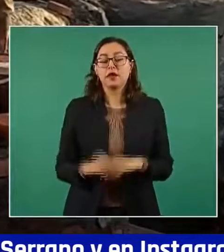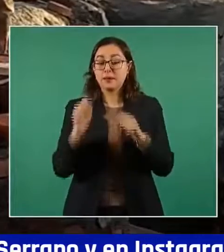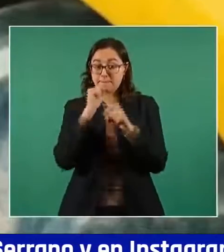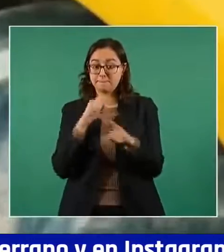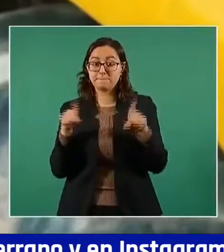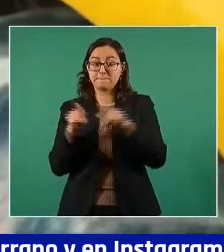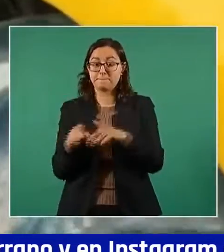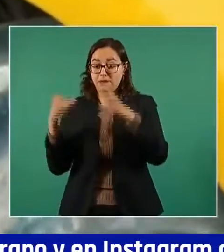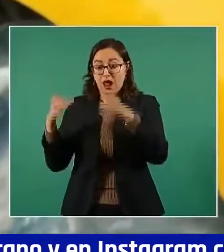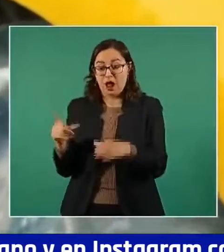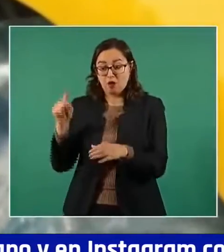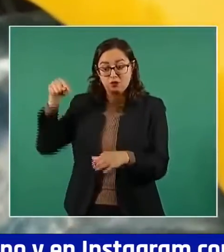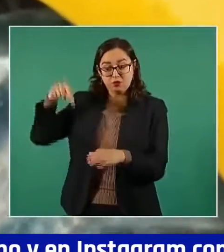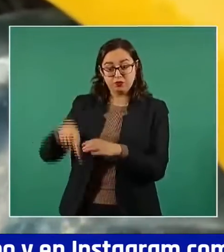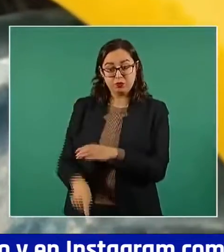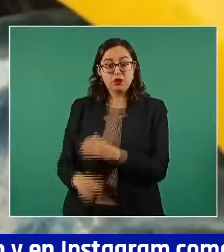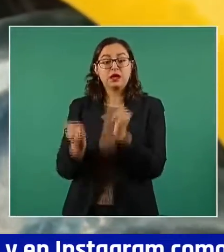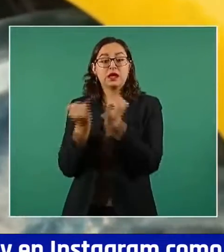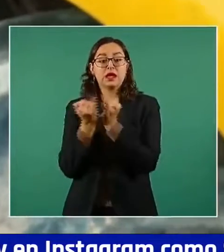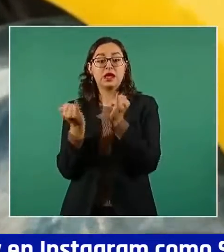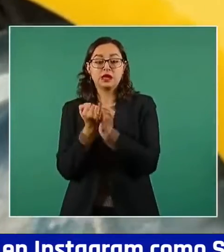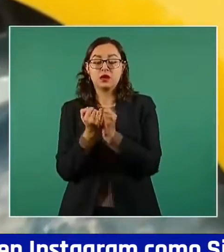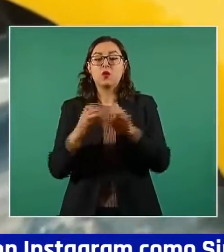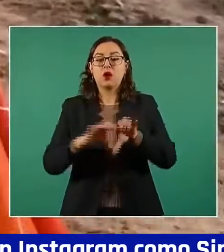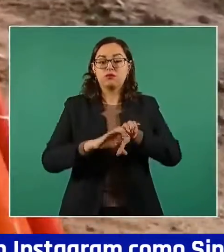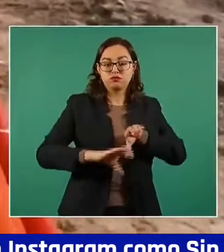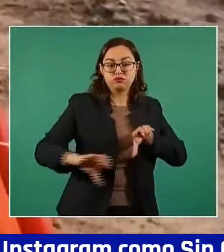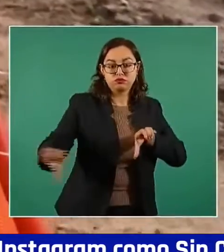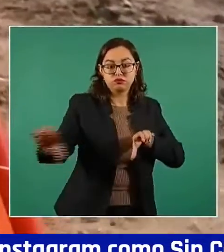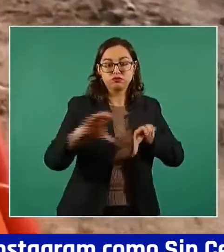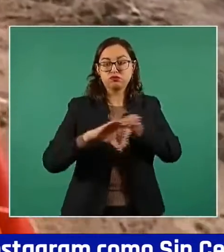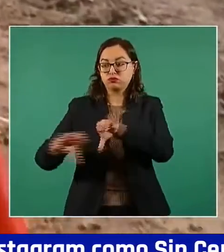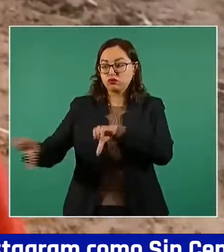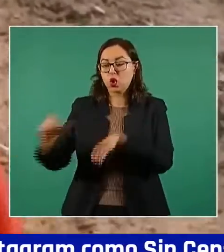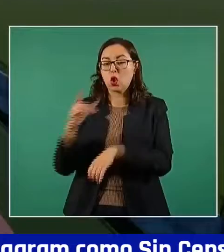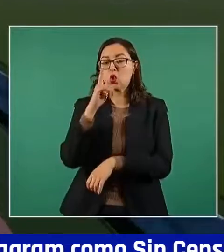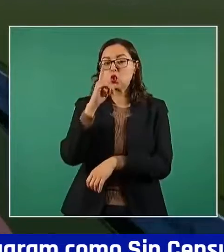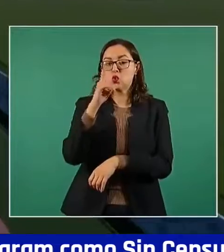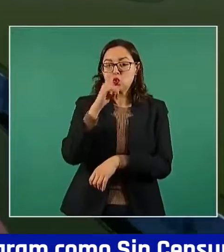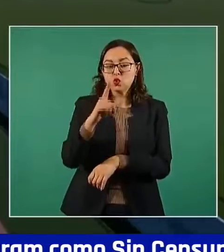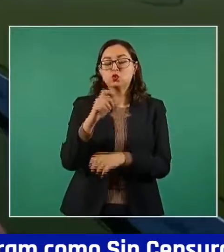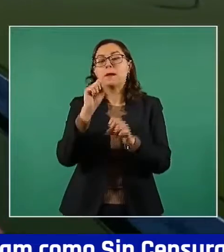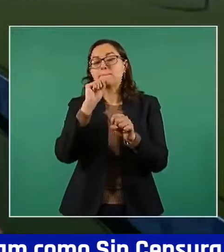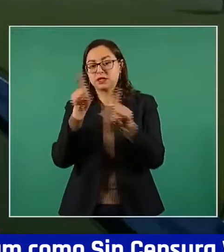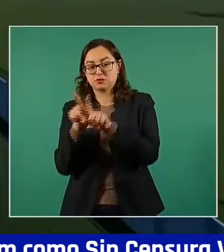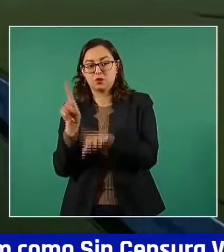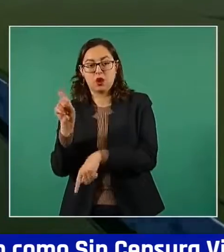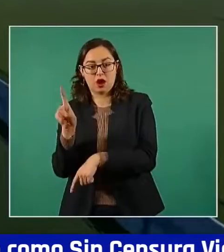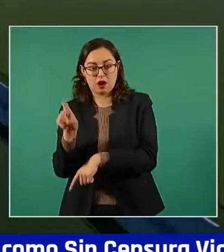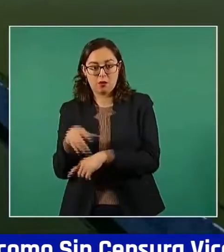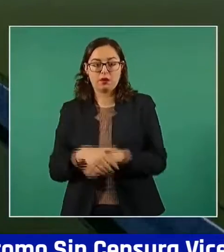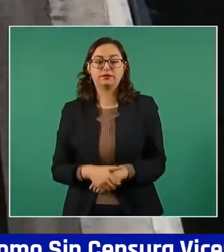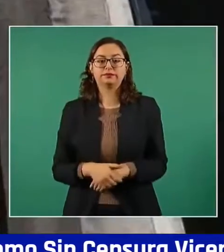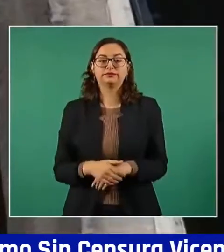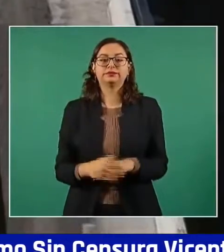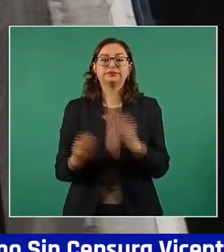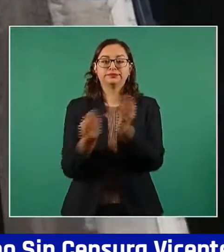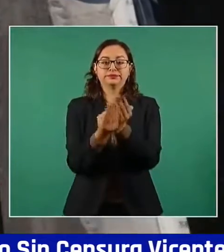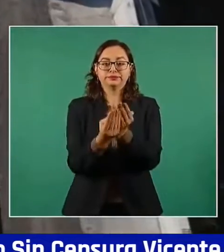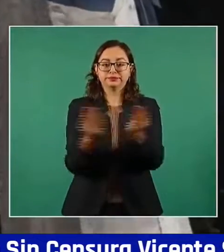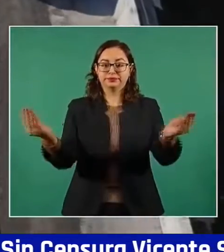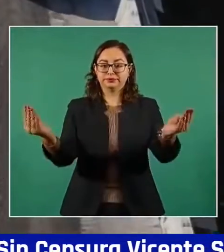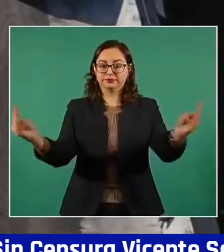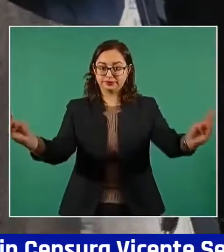de visita y tendido de tubería para red sanitaria y tubería para red de media tensión. En la vialidad y barda perimetral, se realiza